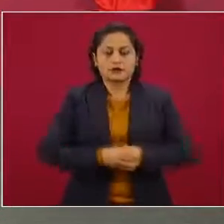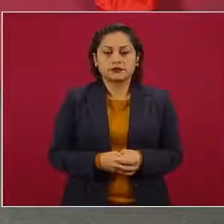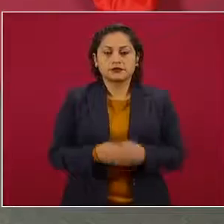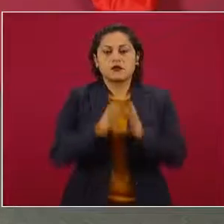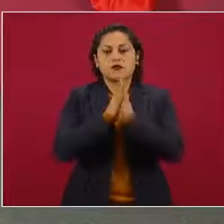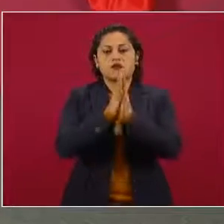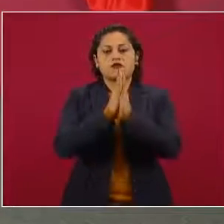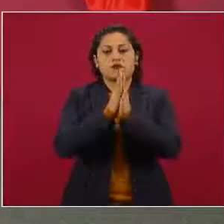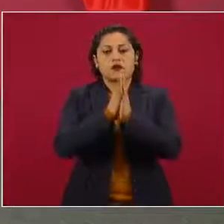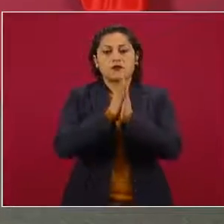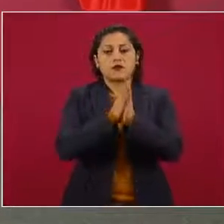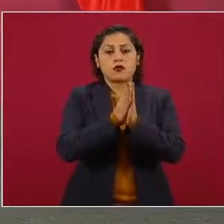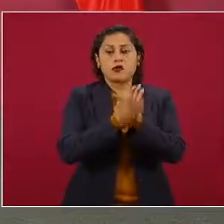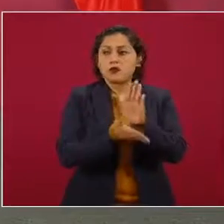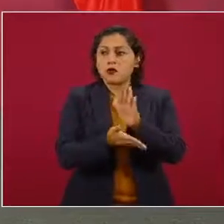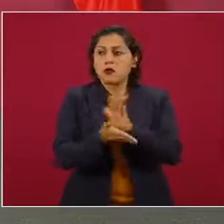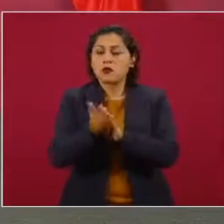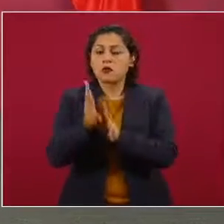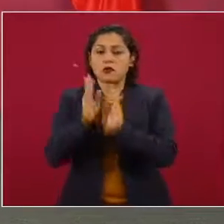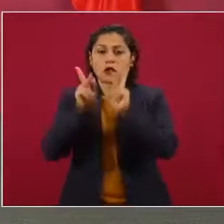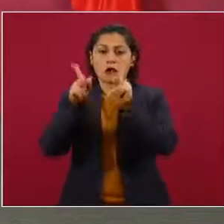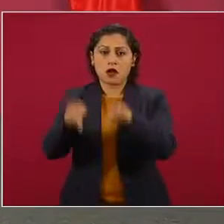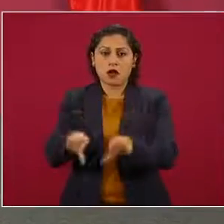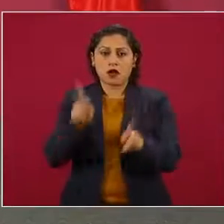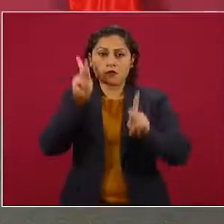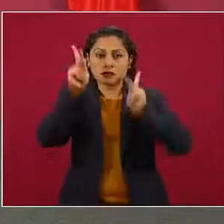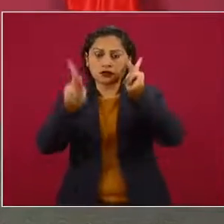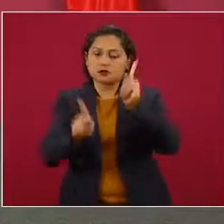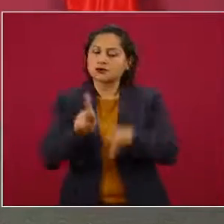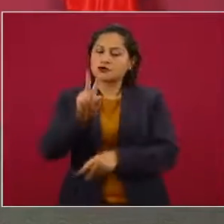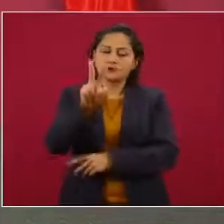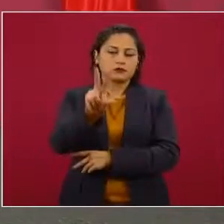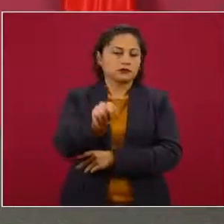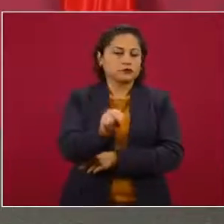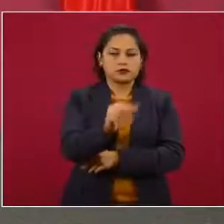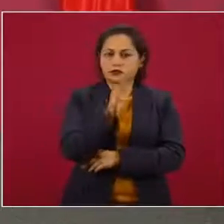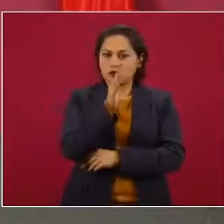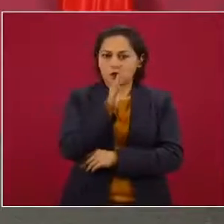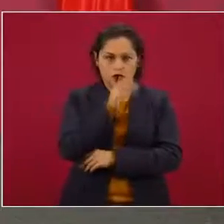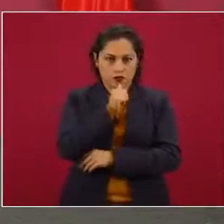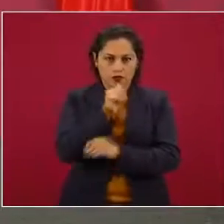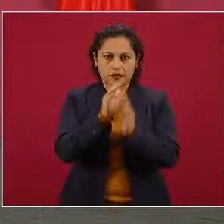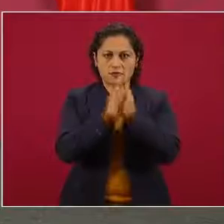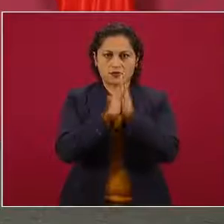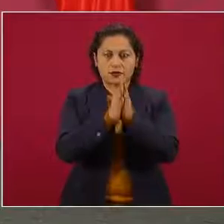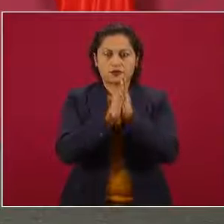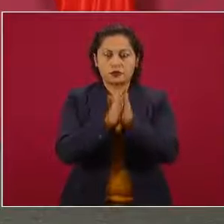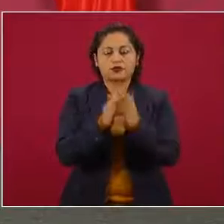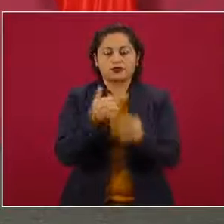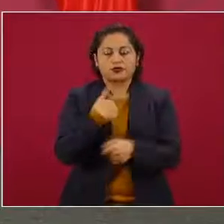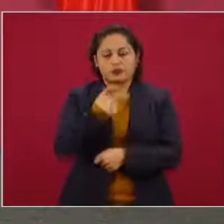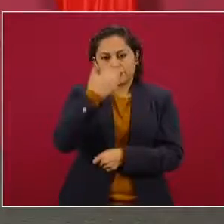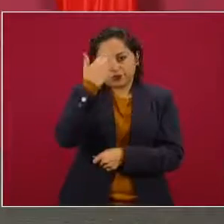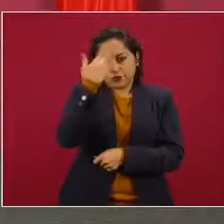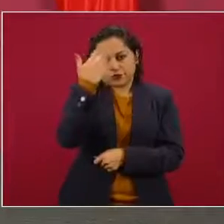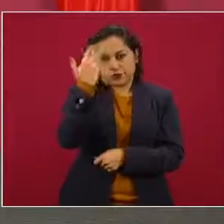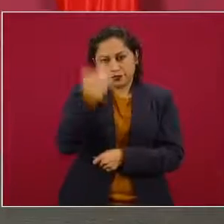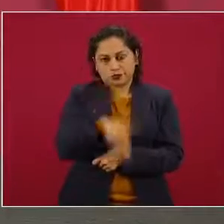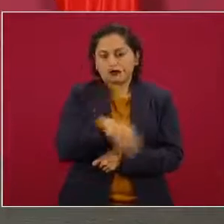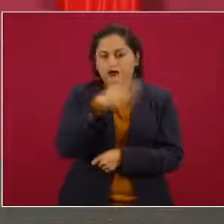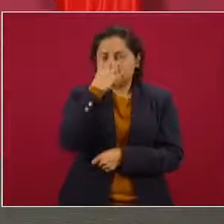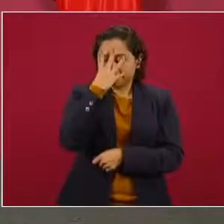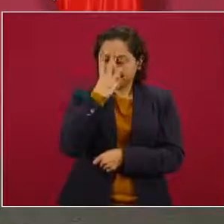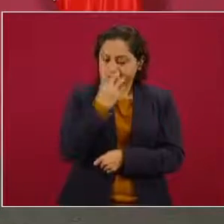los cementerios. Además, es muy triste la situación, porque muchos no pudieron ver a